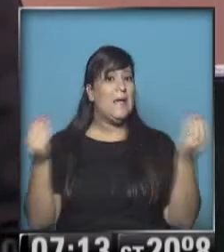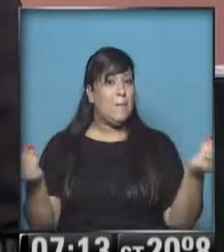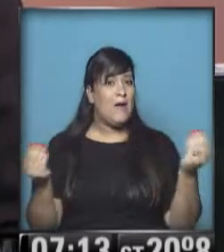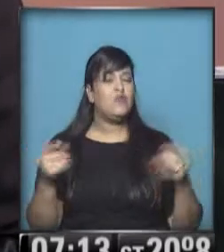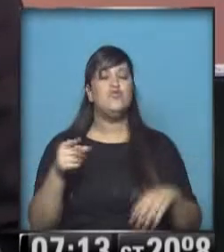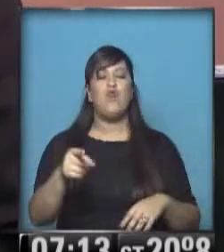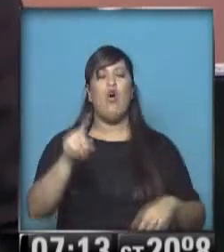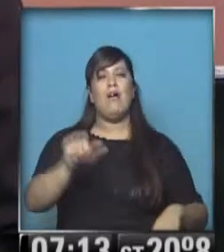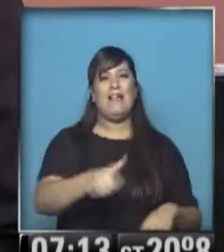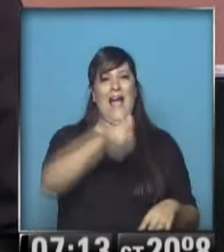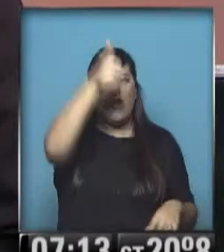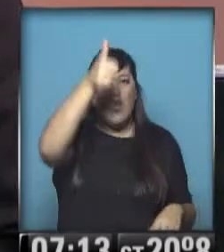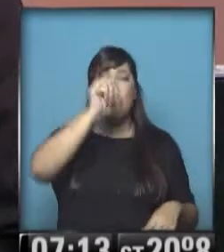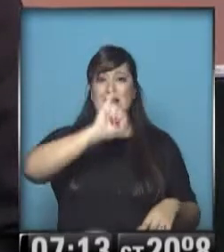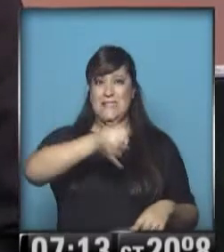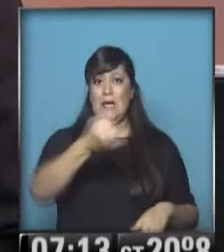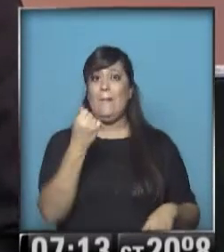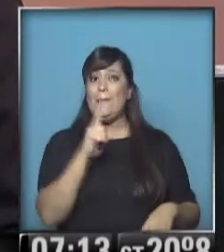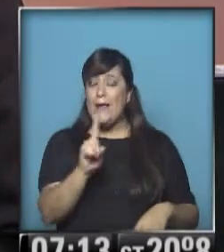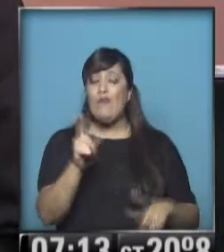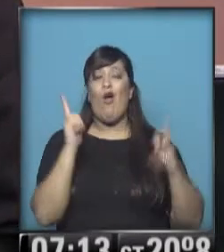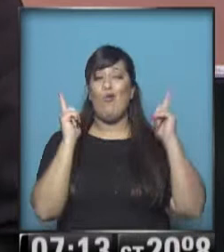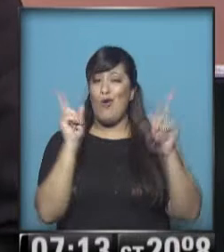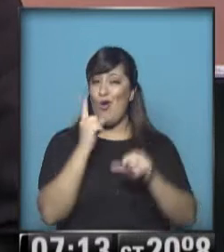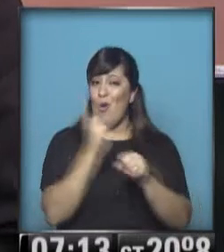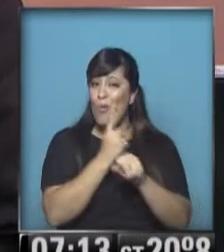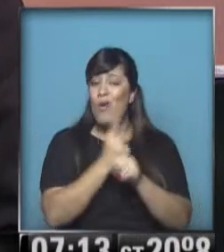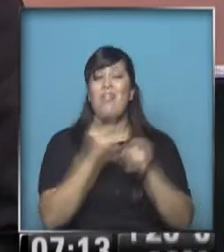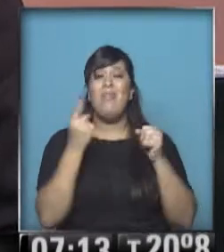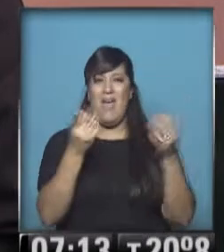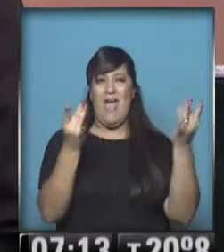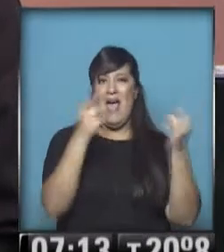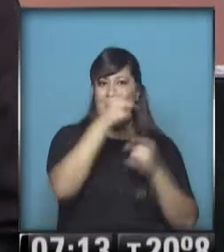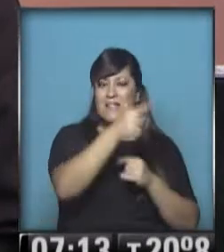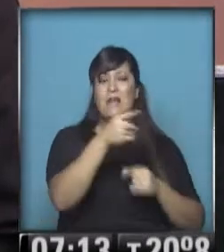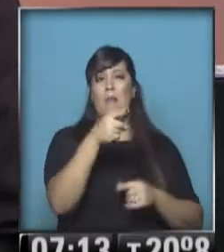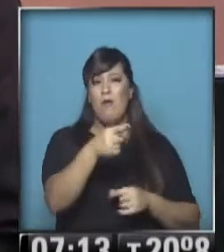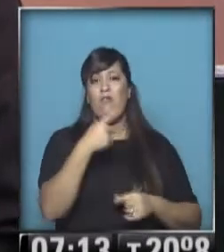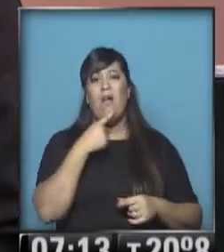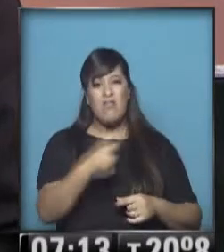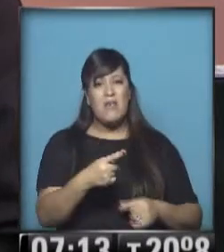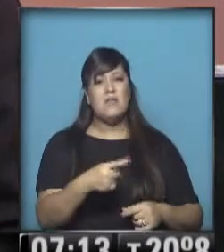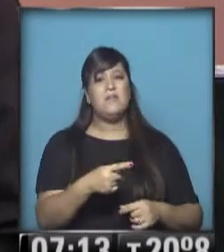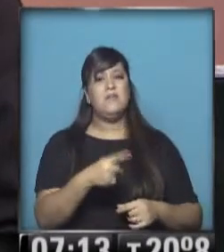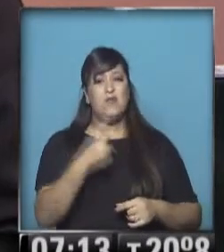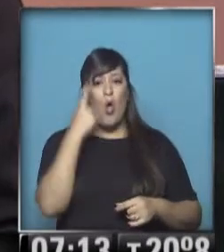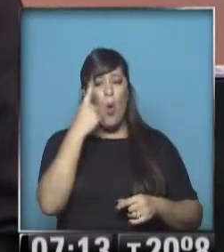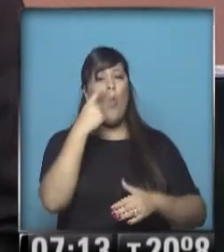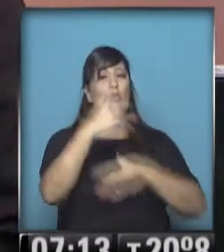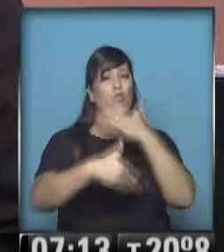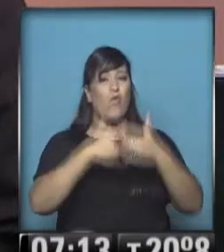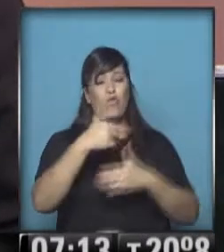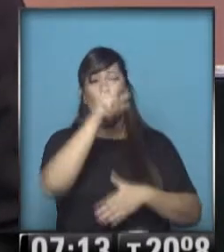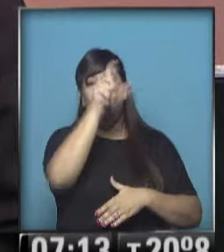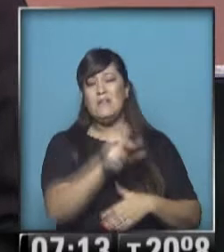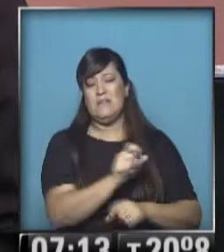fue victoria, pero que aparentemente no va a poder disfrutar de la misma, de Arsenal de Sarandí por la mala inclusión de un futbolista. Enseguida